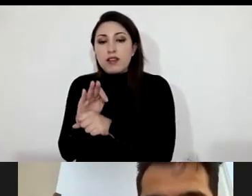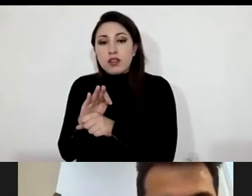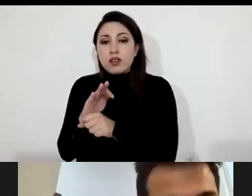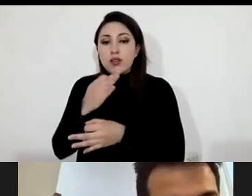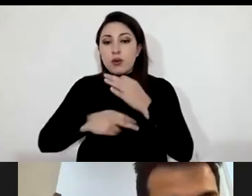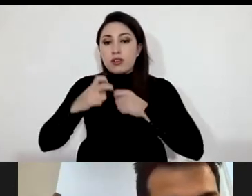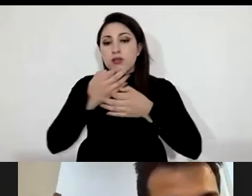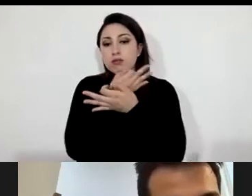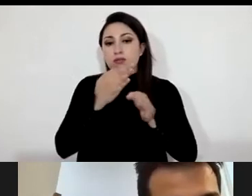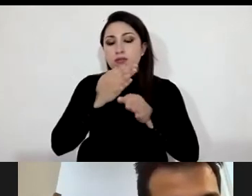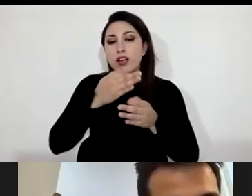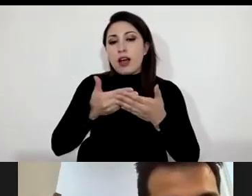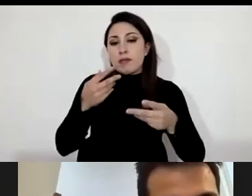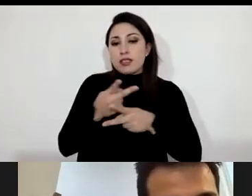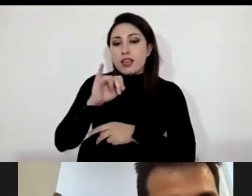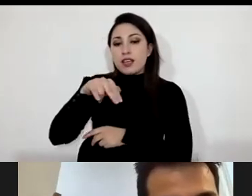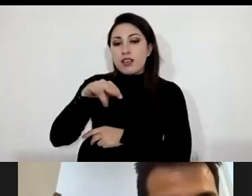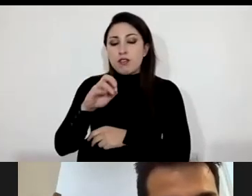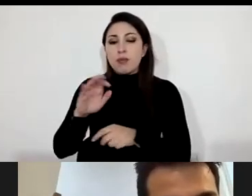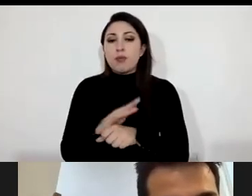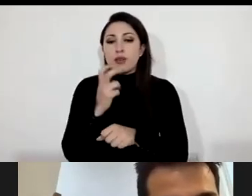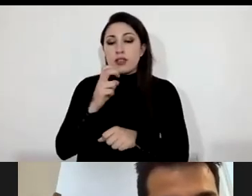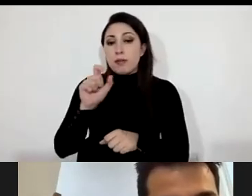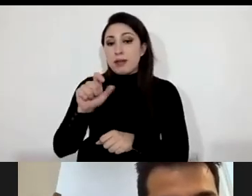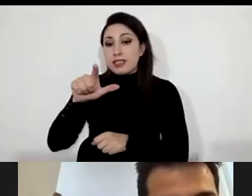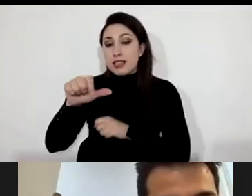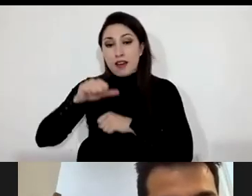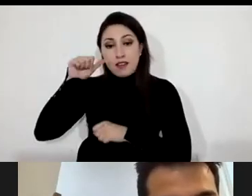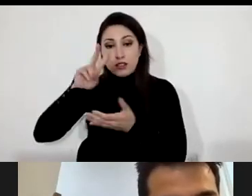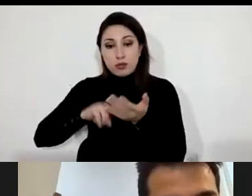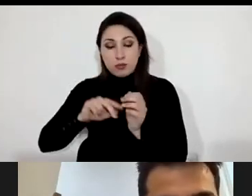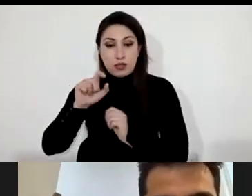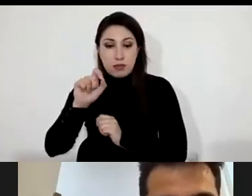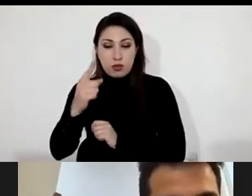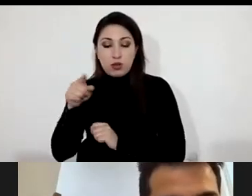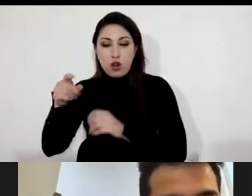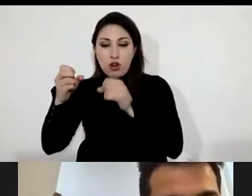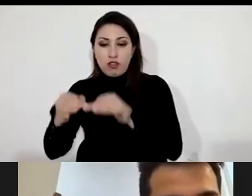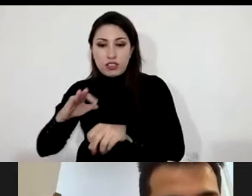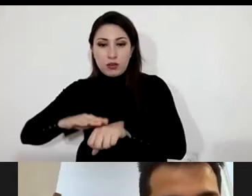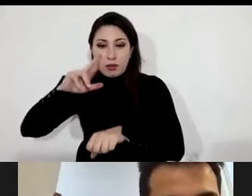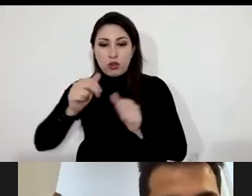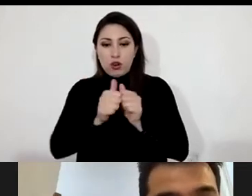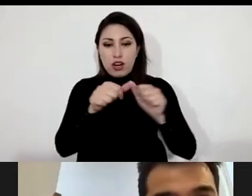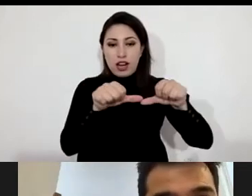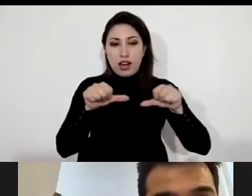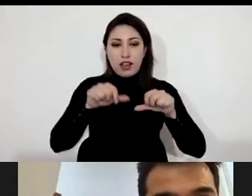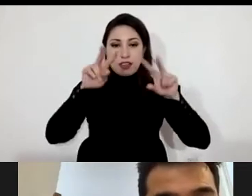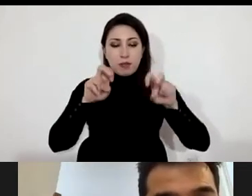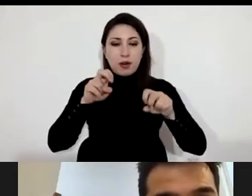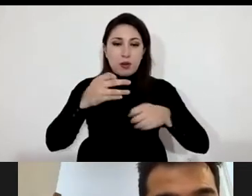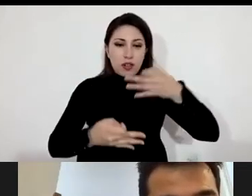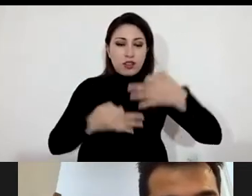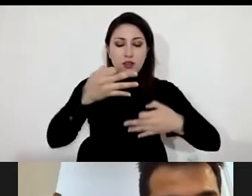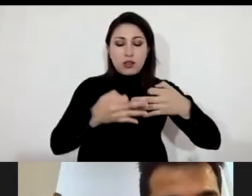resolución. Por ello, el 27 de abril de este año, la Oficialía Mayor, a través de la Dirección General de Asuntos Jurídicos, con fundamento en lo